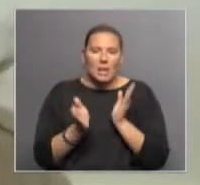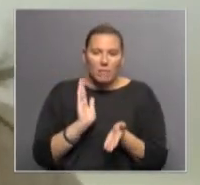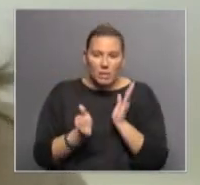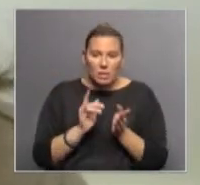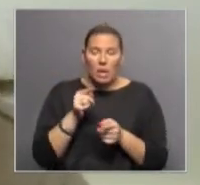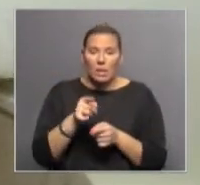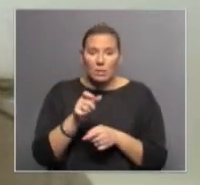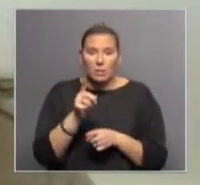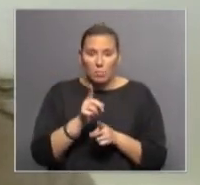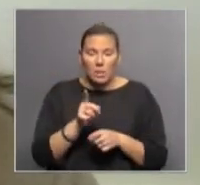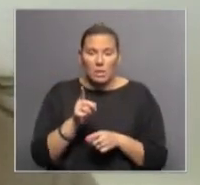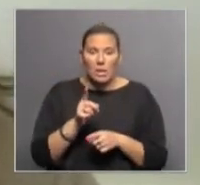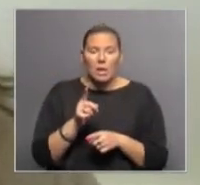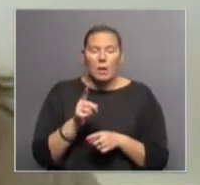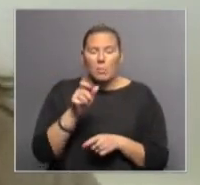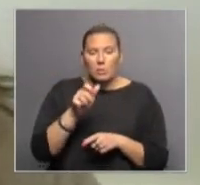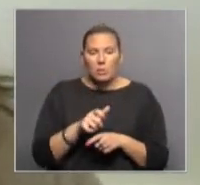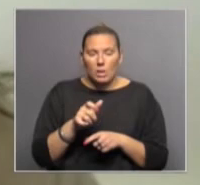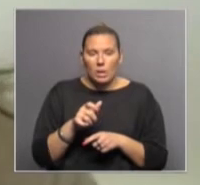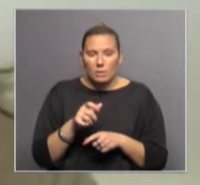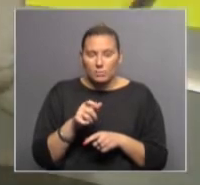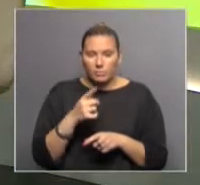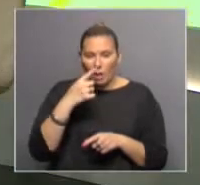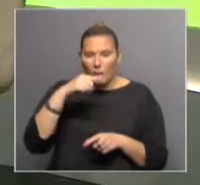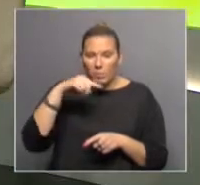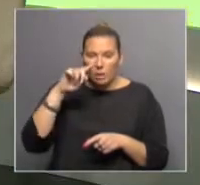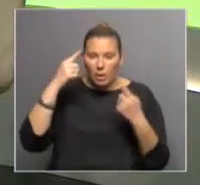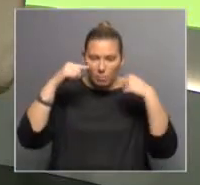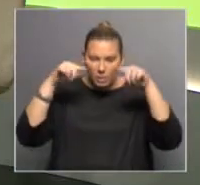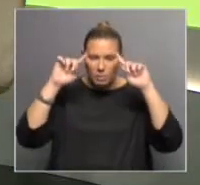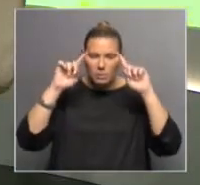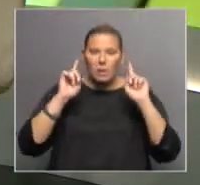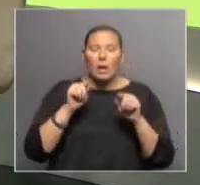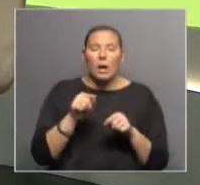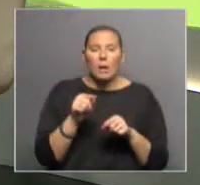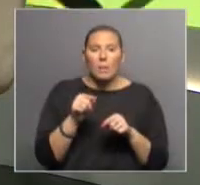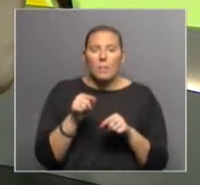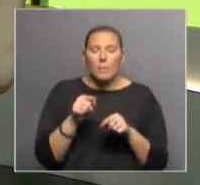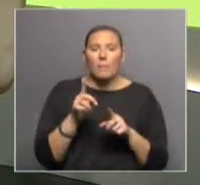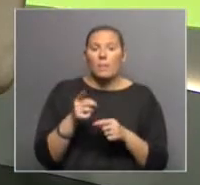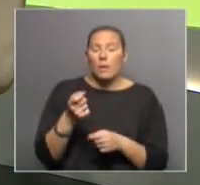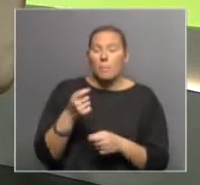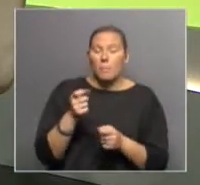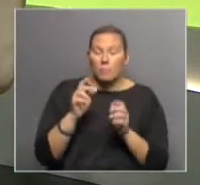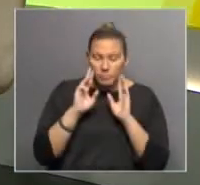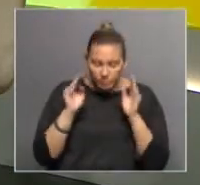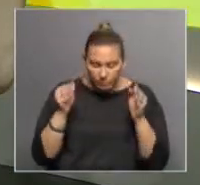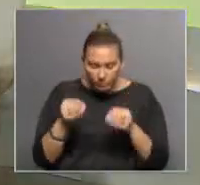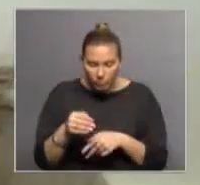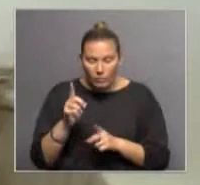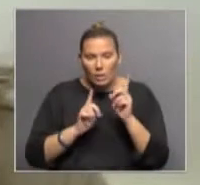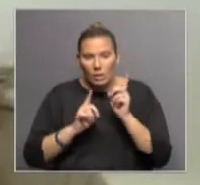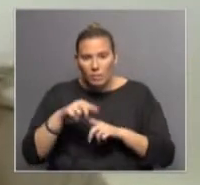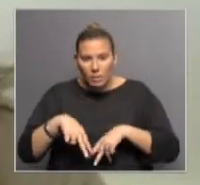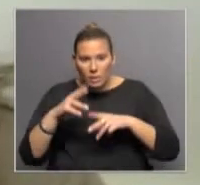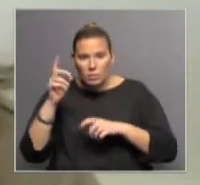hasta pacientes epilépticos. O sea que hay una variedad de líneas de investigación vinculadas a la medicina del deporte que es bien interesante cómo